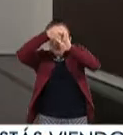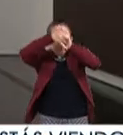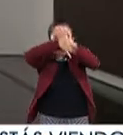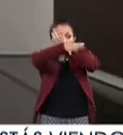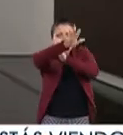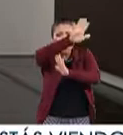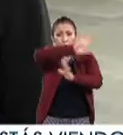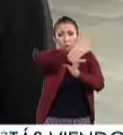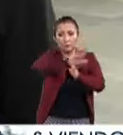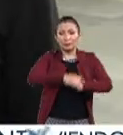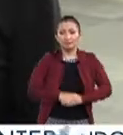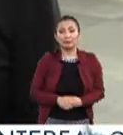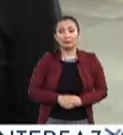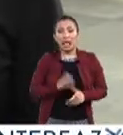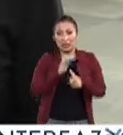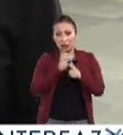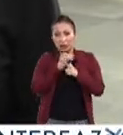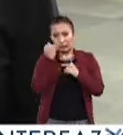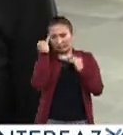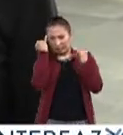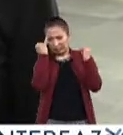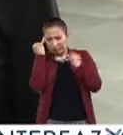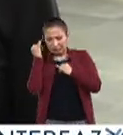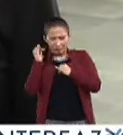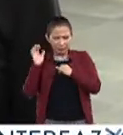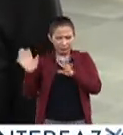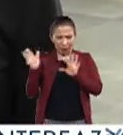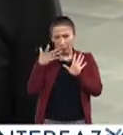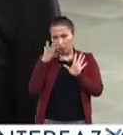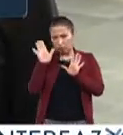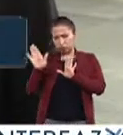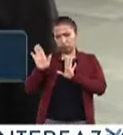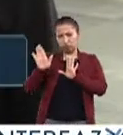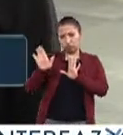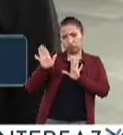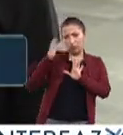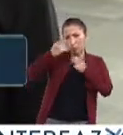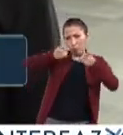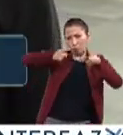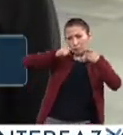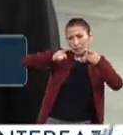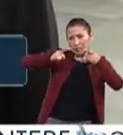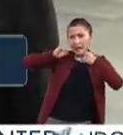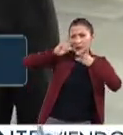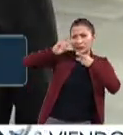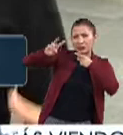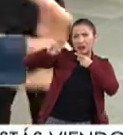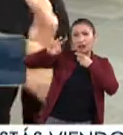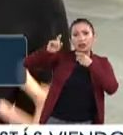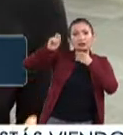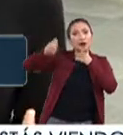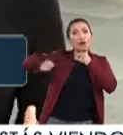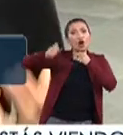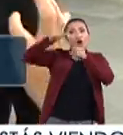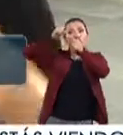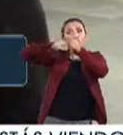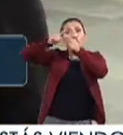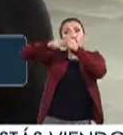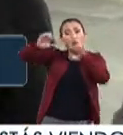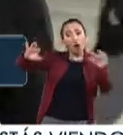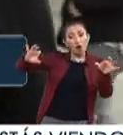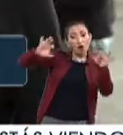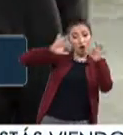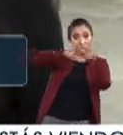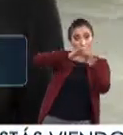profundidad abismal de la obra. Entonces, hablando en términos de musicales, no significa que un color